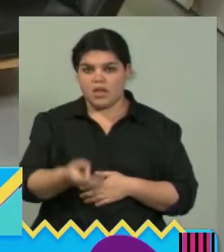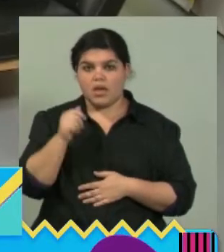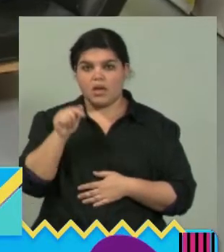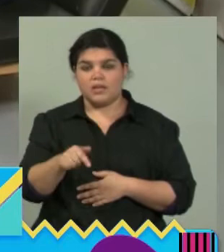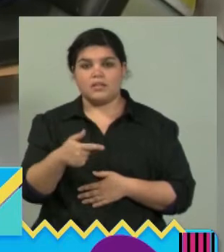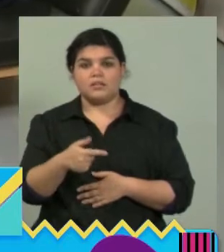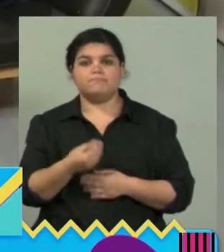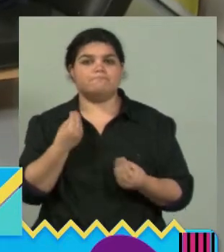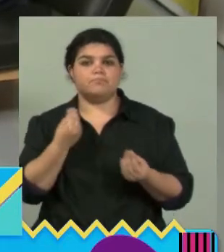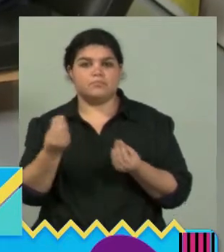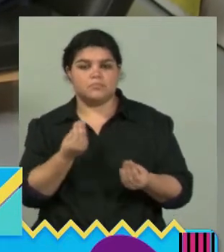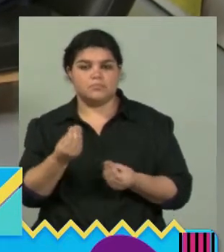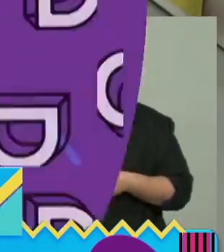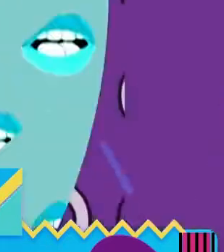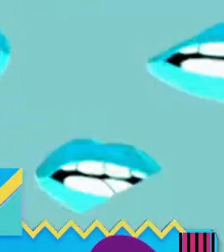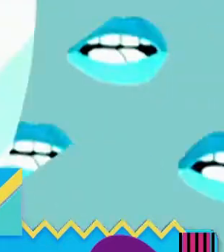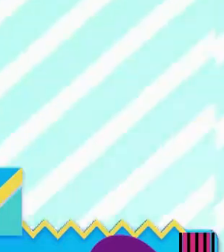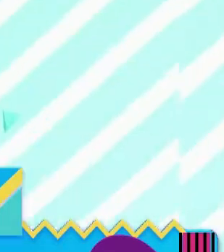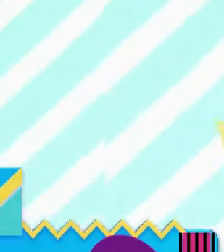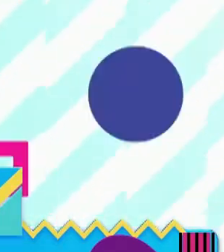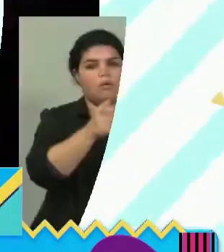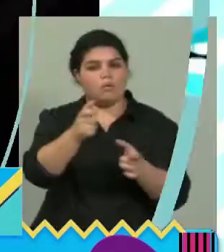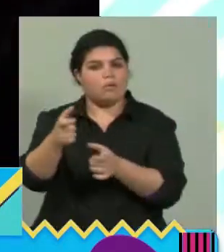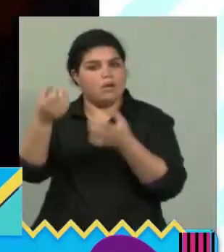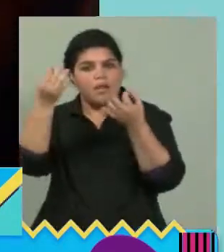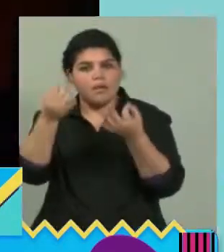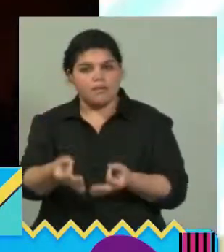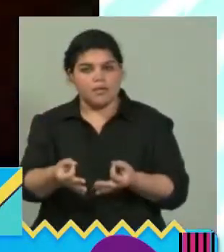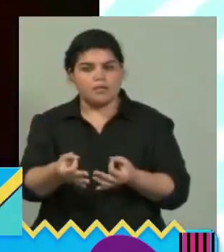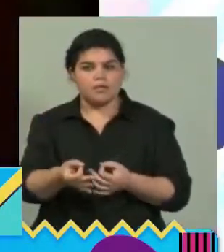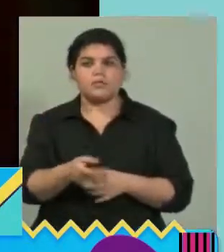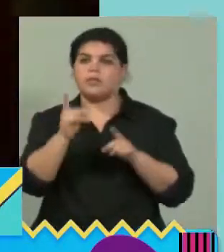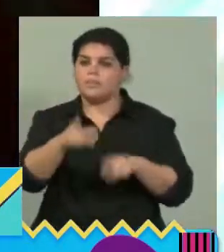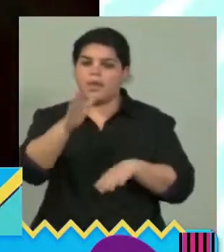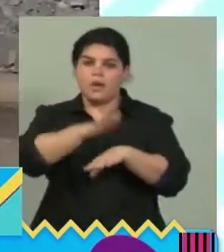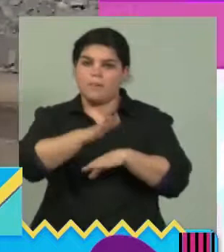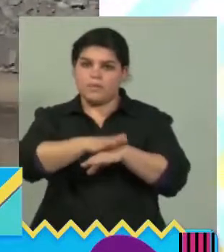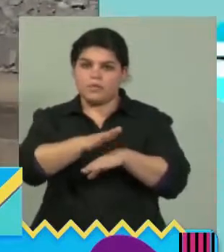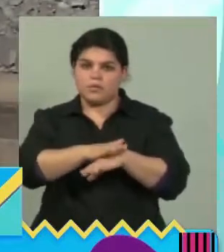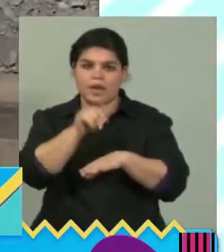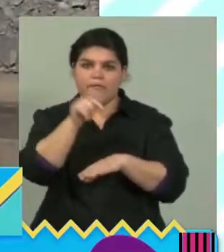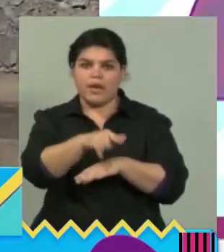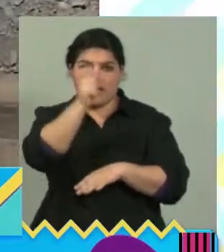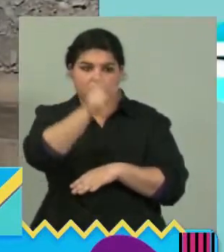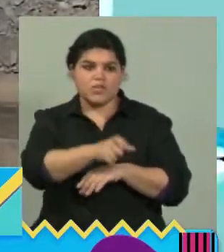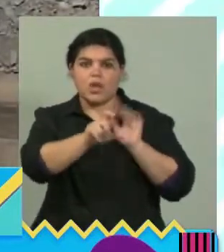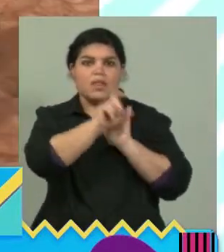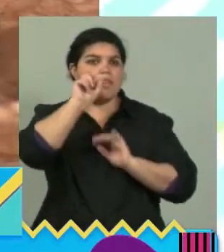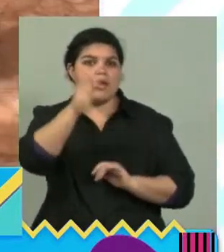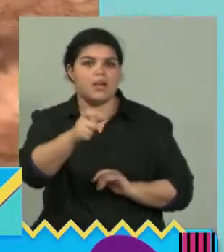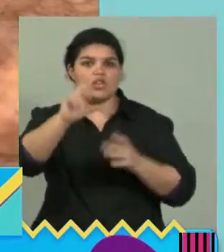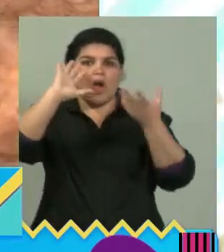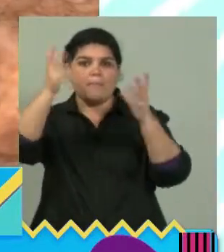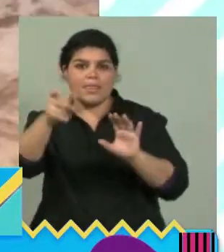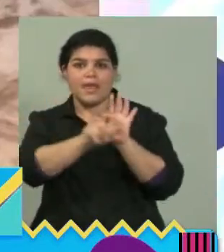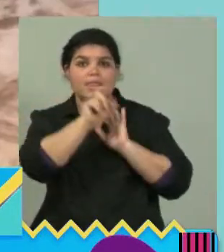hacer es poner los controles que corresponden, responsabilizar a aquellos que cometen algún delito ambiental como